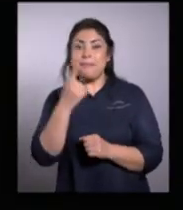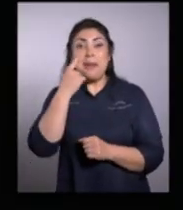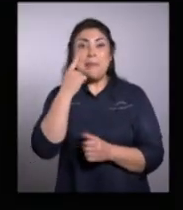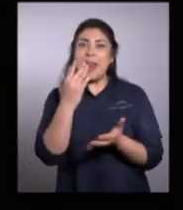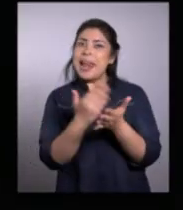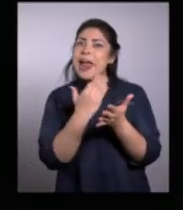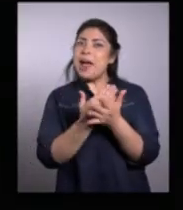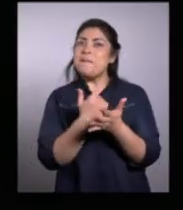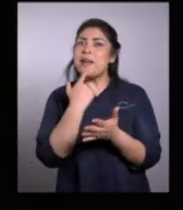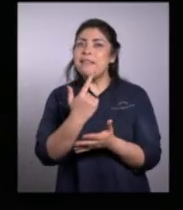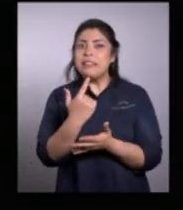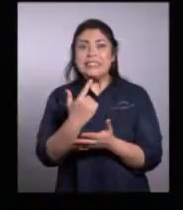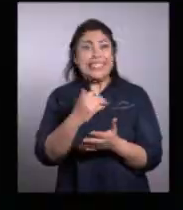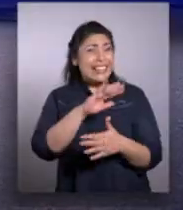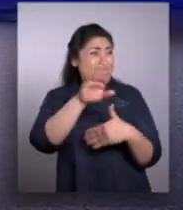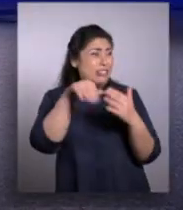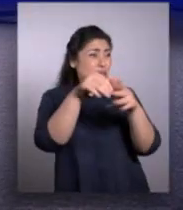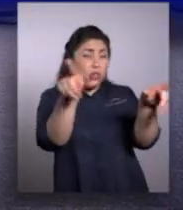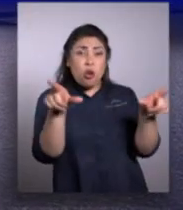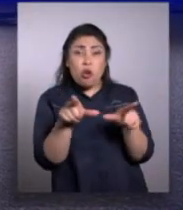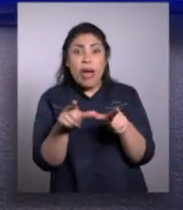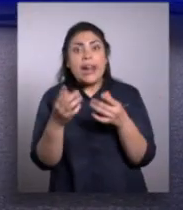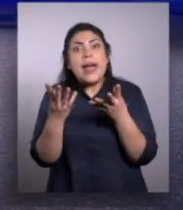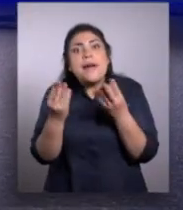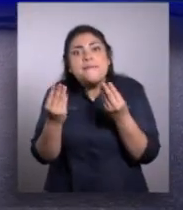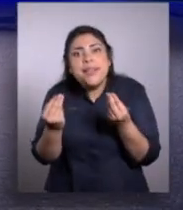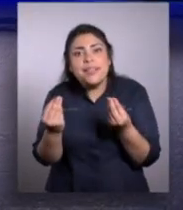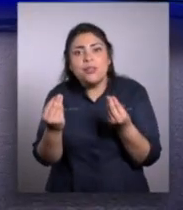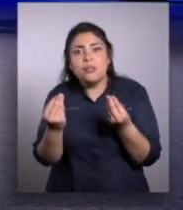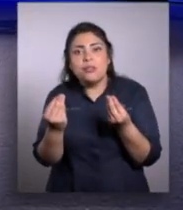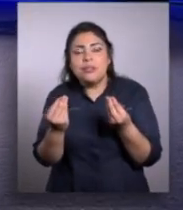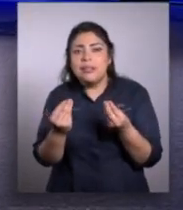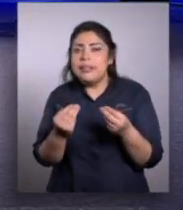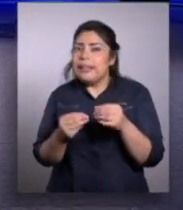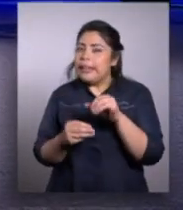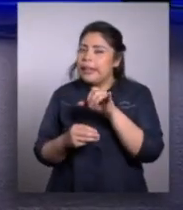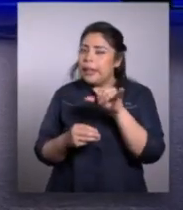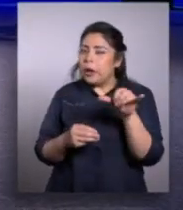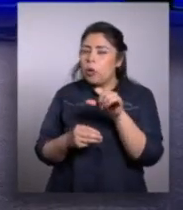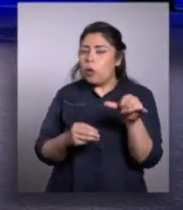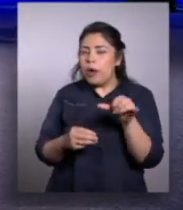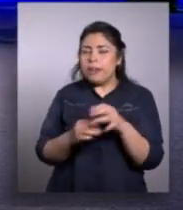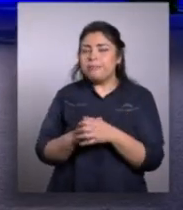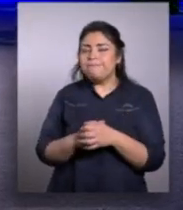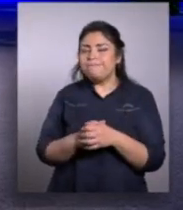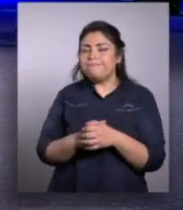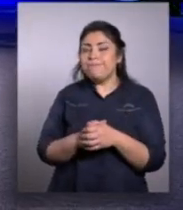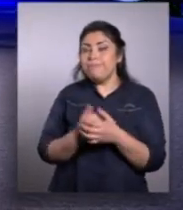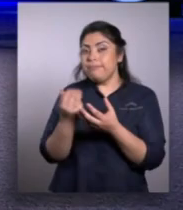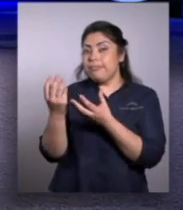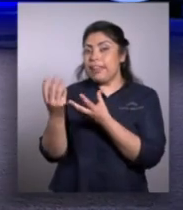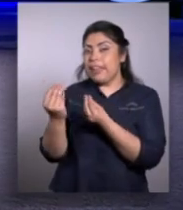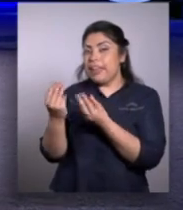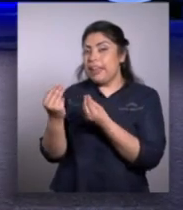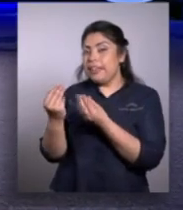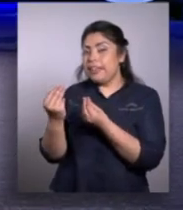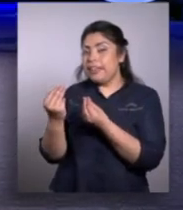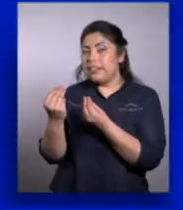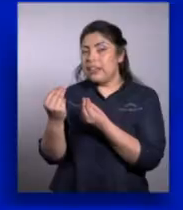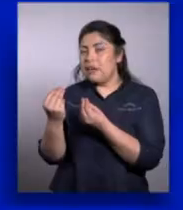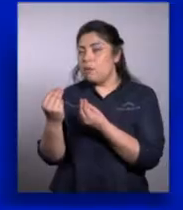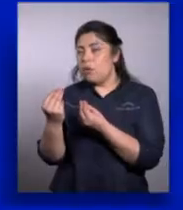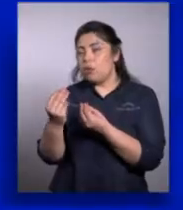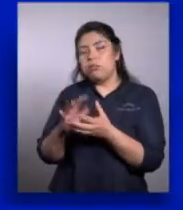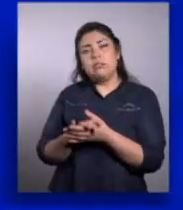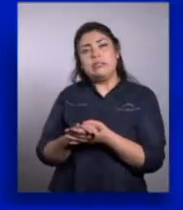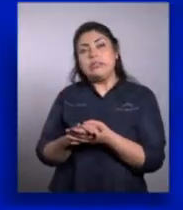dios entonces que había temor por todas partes y este virus así como en el contexto verdad y el manejo